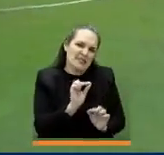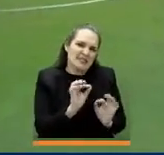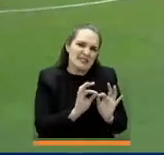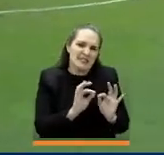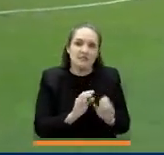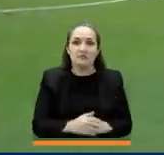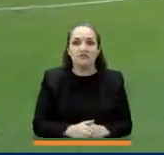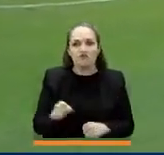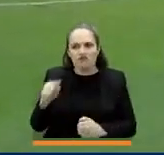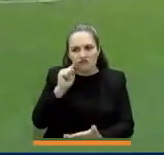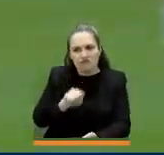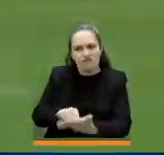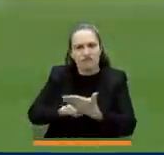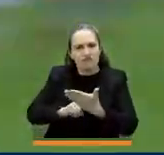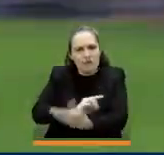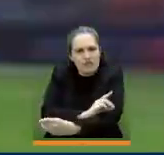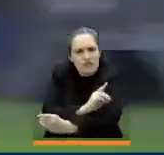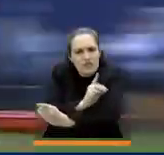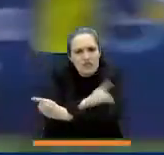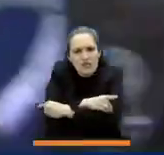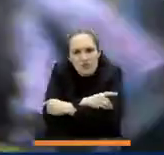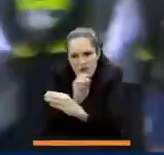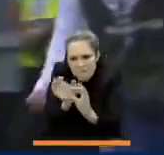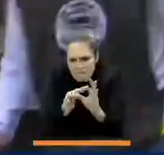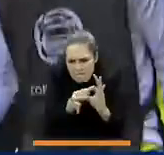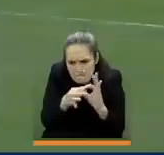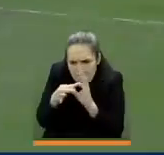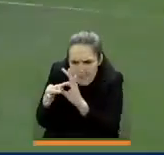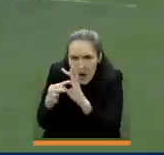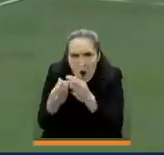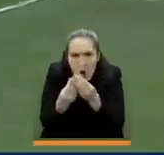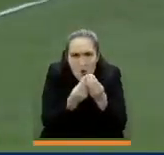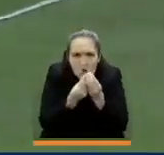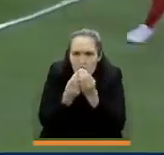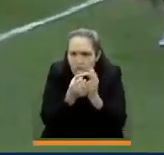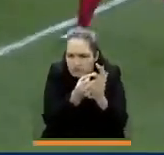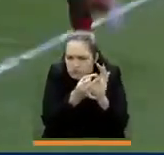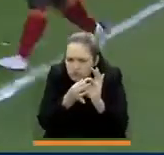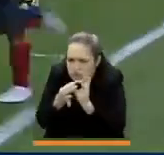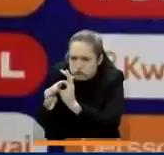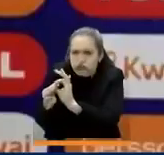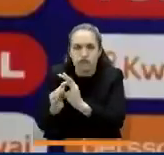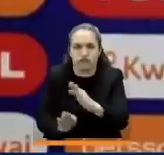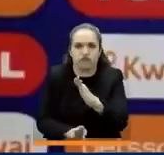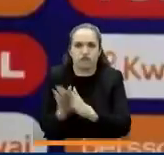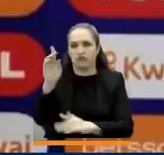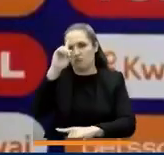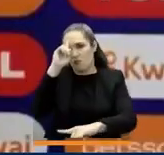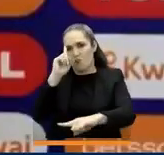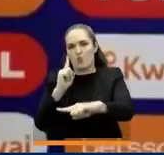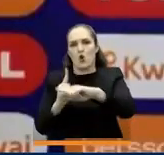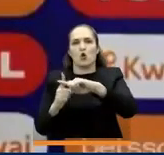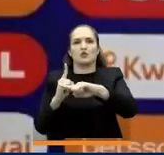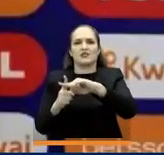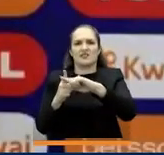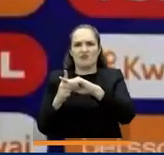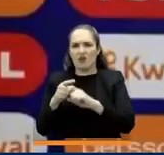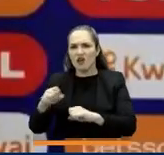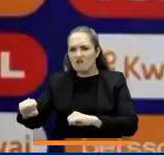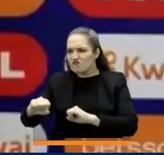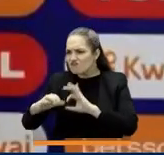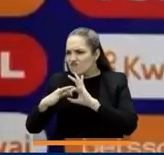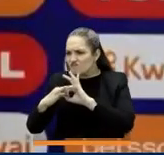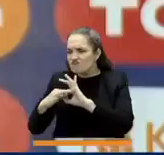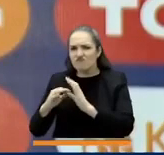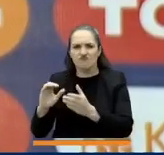la disciplina, la convivencia desde el punto de vista social ha sido exitosa, ha sido positiva, de gran camaradería, de mucha armonía,